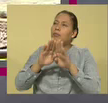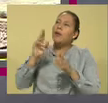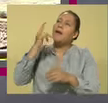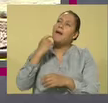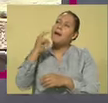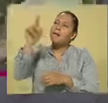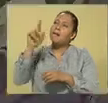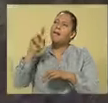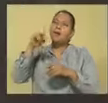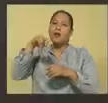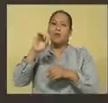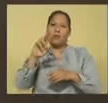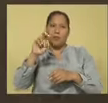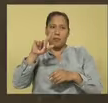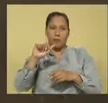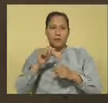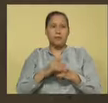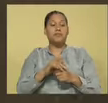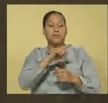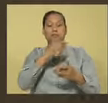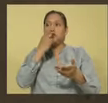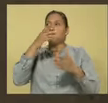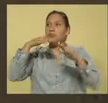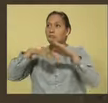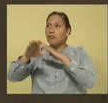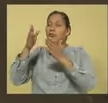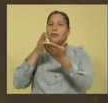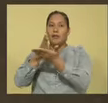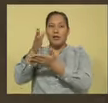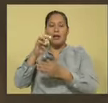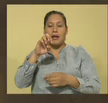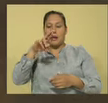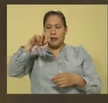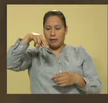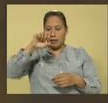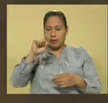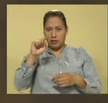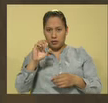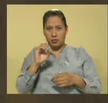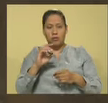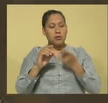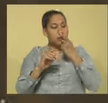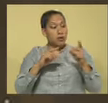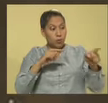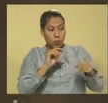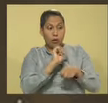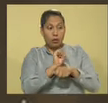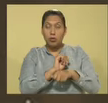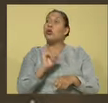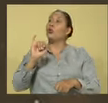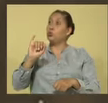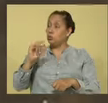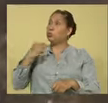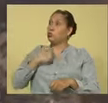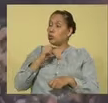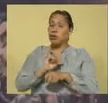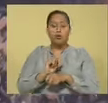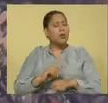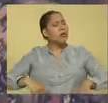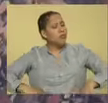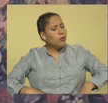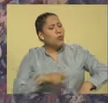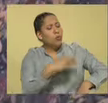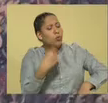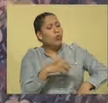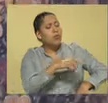novela Silvita, ¿no? Y llegó y le dijo Ernesto, ¿y cómo? Bueno, vas a ser artista. Y ella, sí, ¿y cómo te vas a